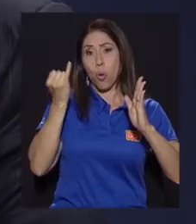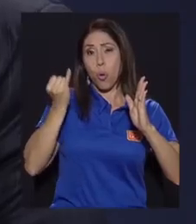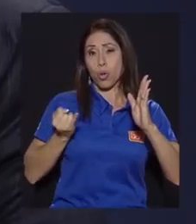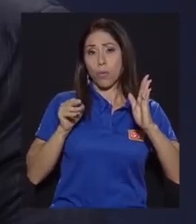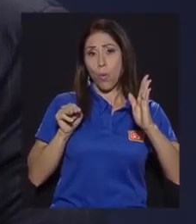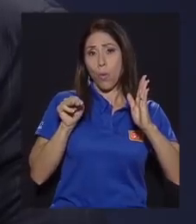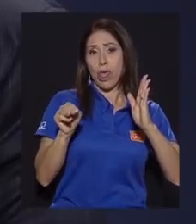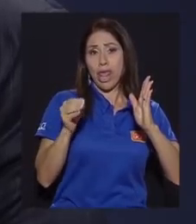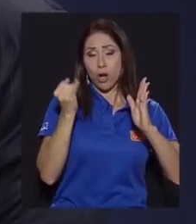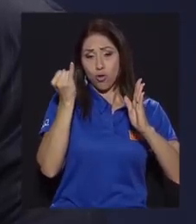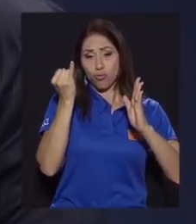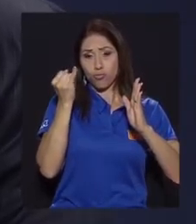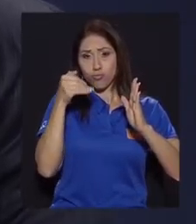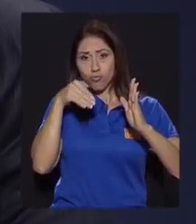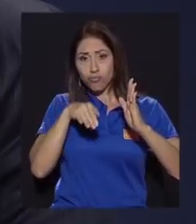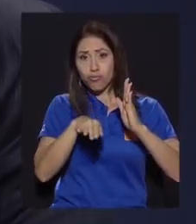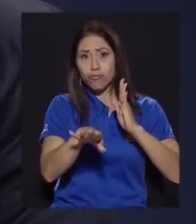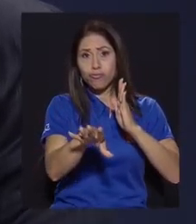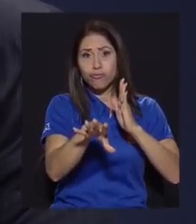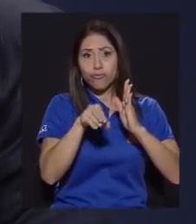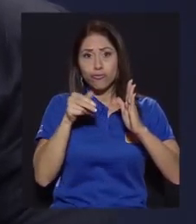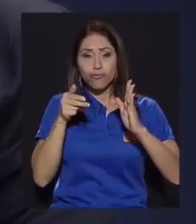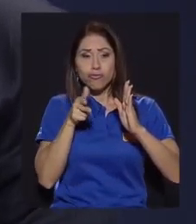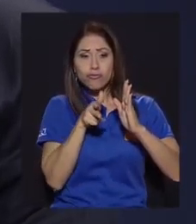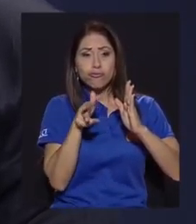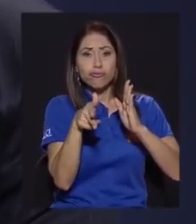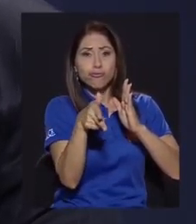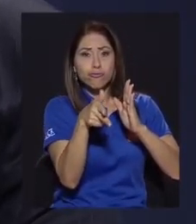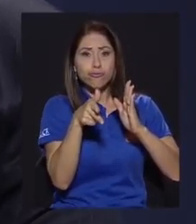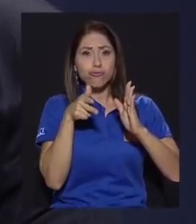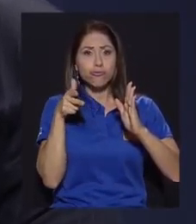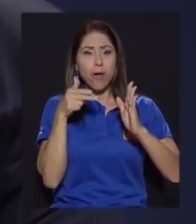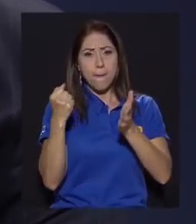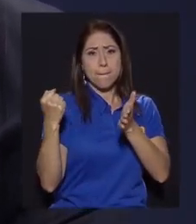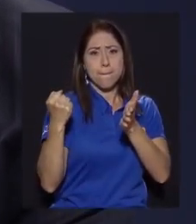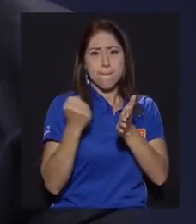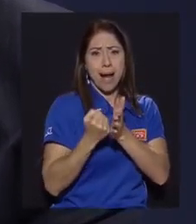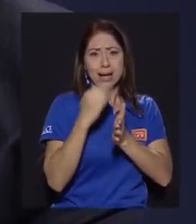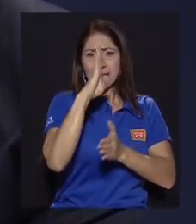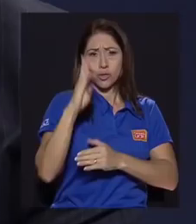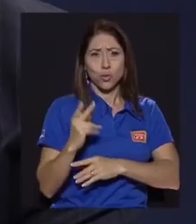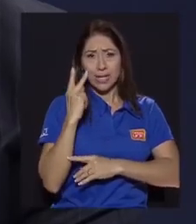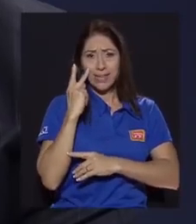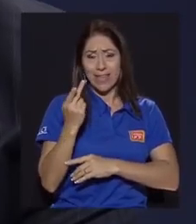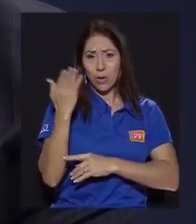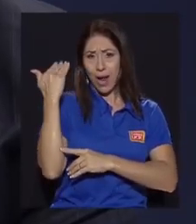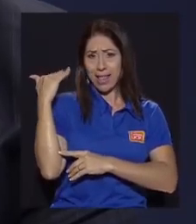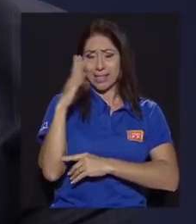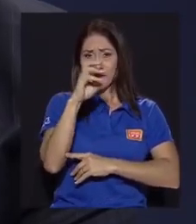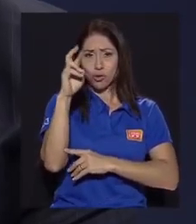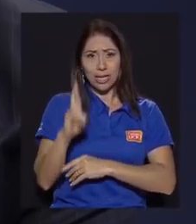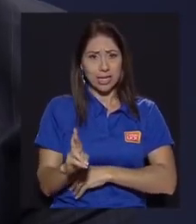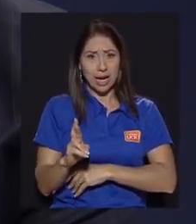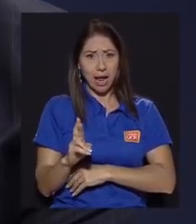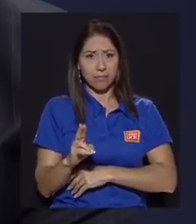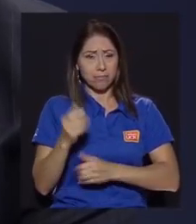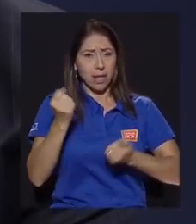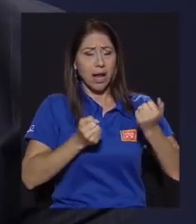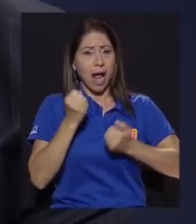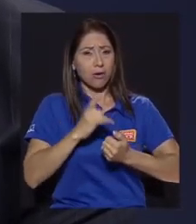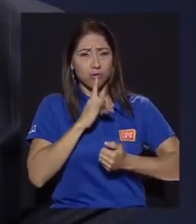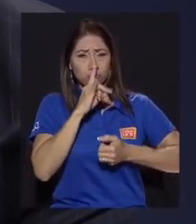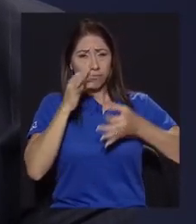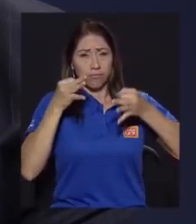que nunca se vieron en costa rica porque son carros lujosísimos que pagan muchos millones para